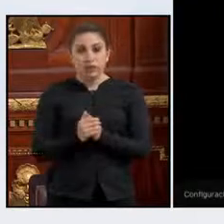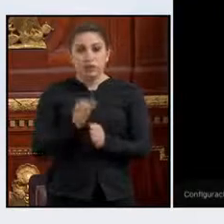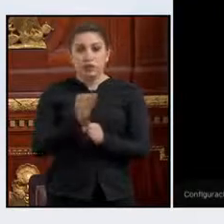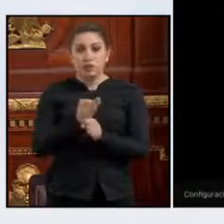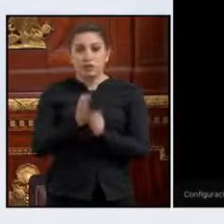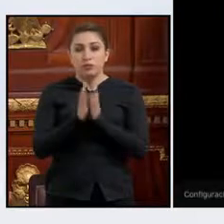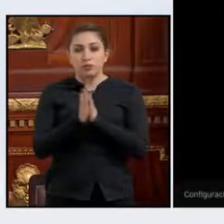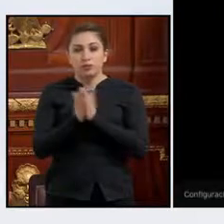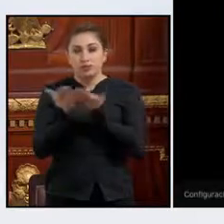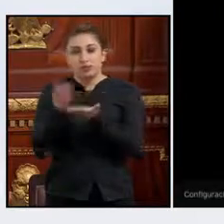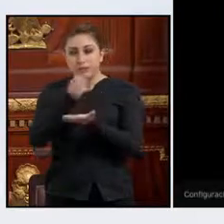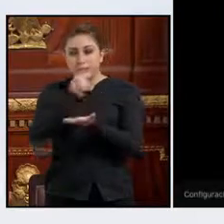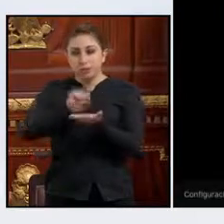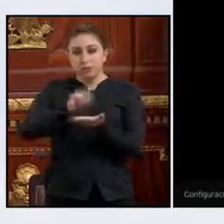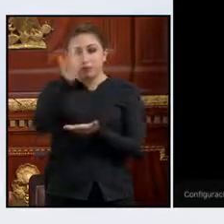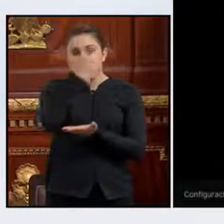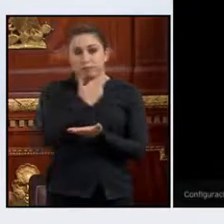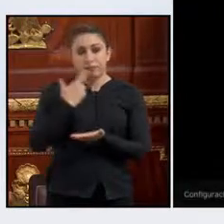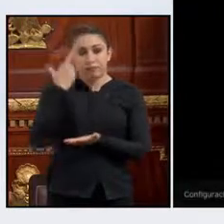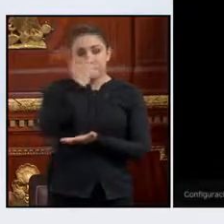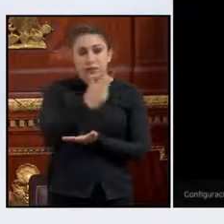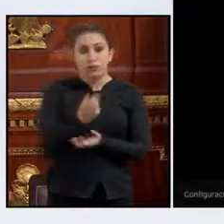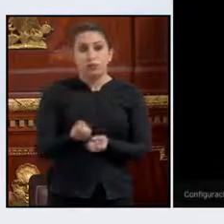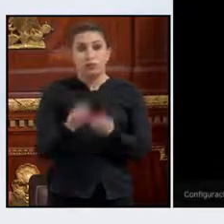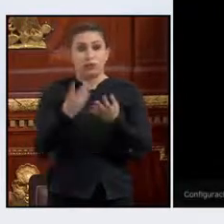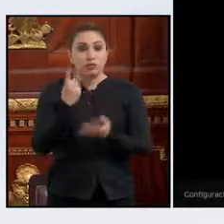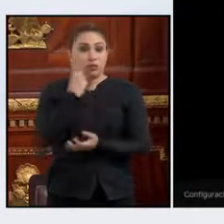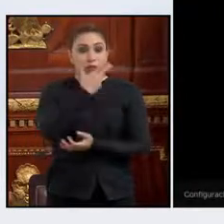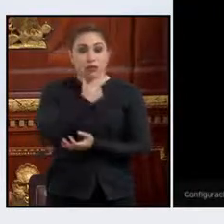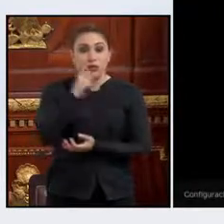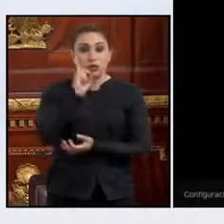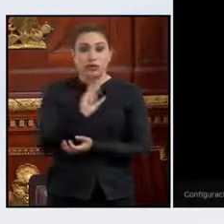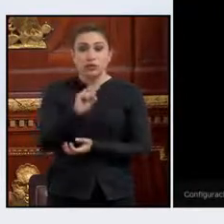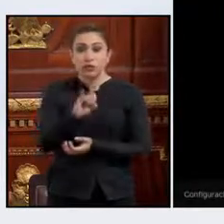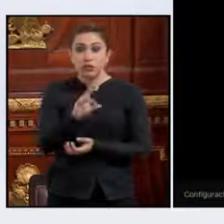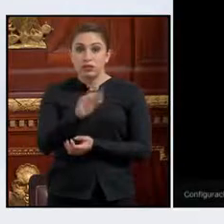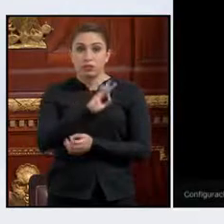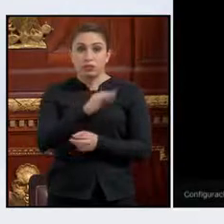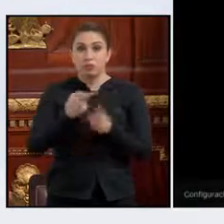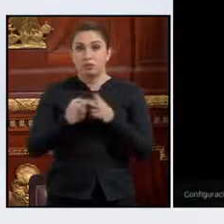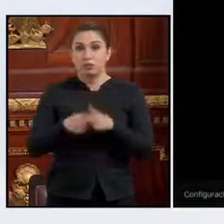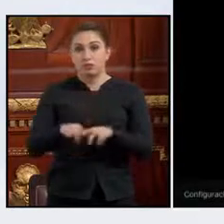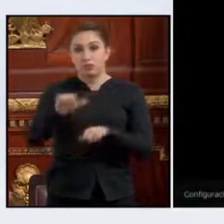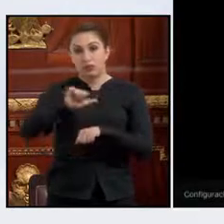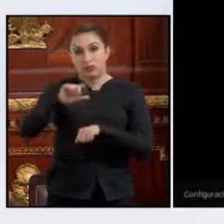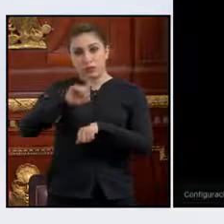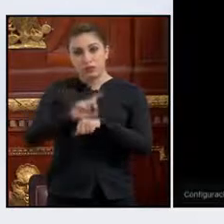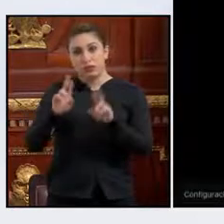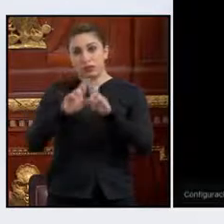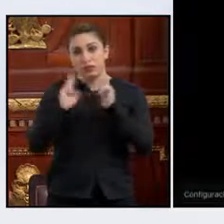verificar si existe el quórum legal requerido para reanudar la sesión.